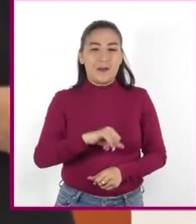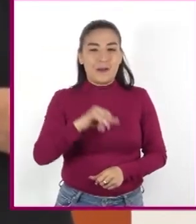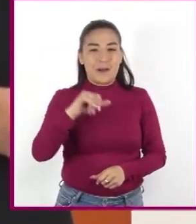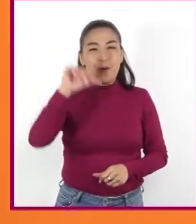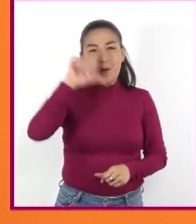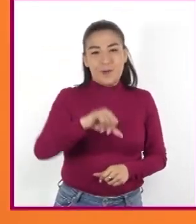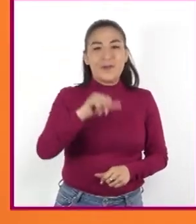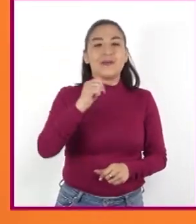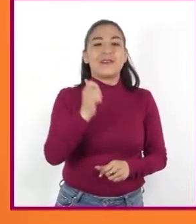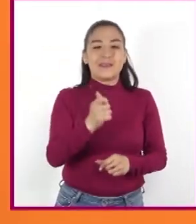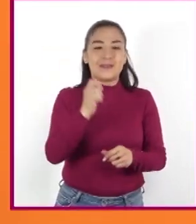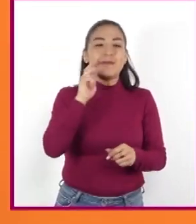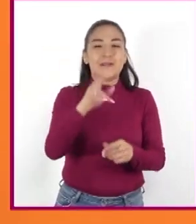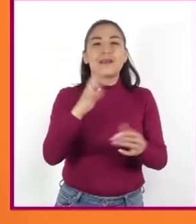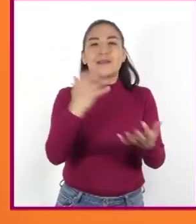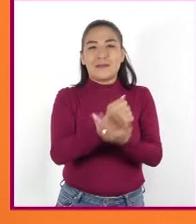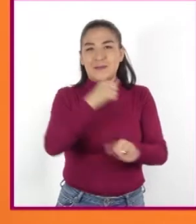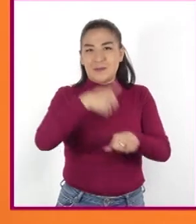puntos.